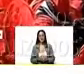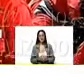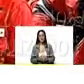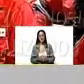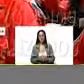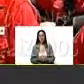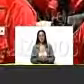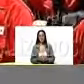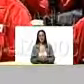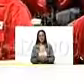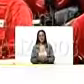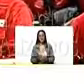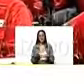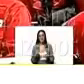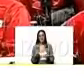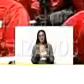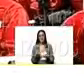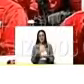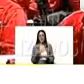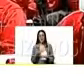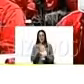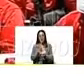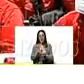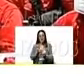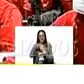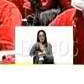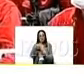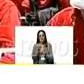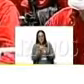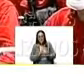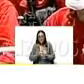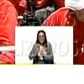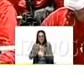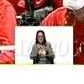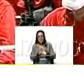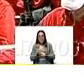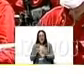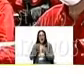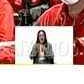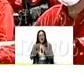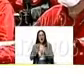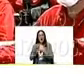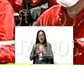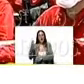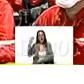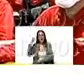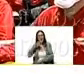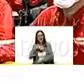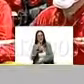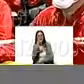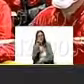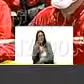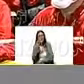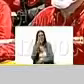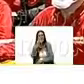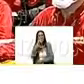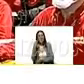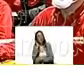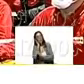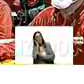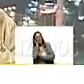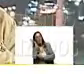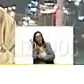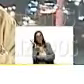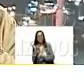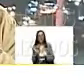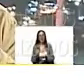Hemos podido resucitar la agricultura, 120 años dormida, para producir todo lo que llevamos